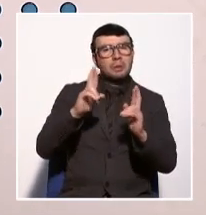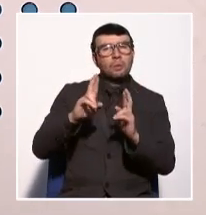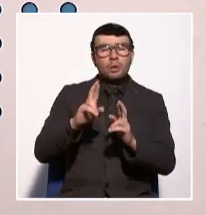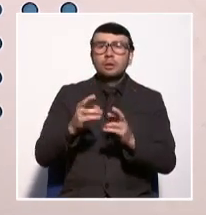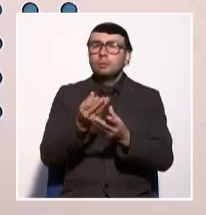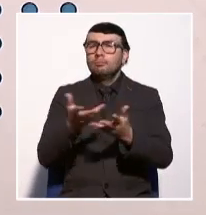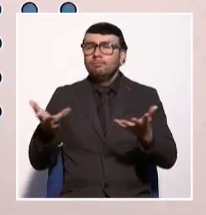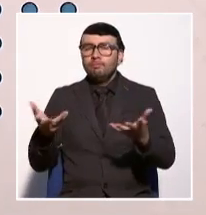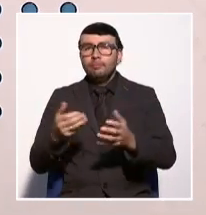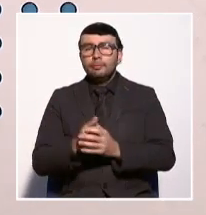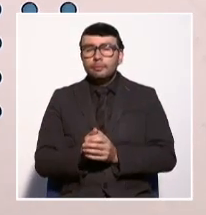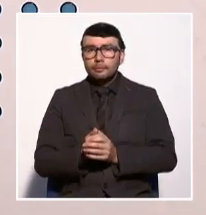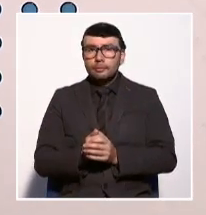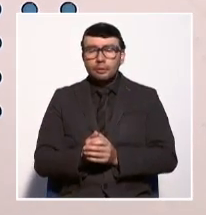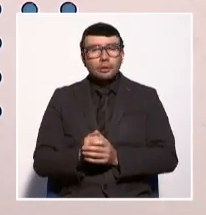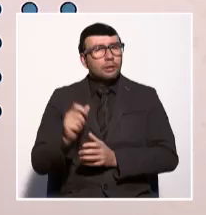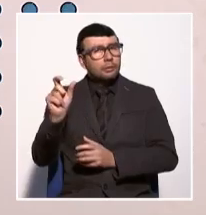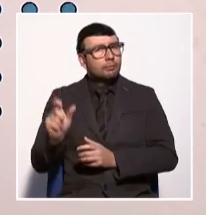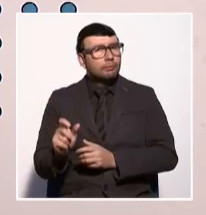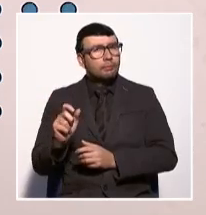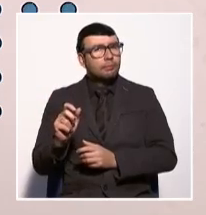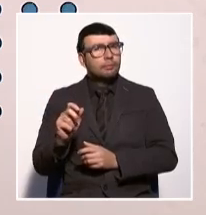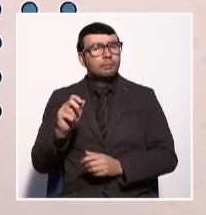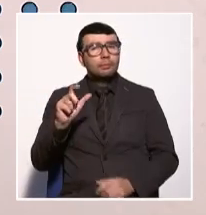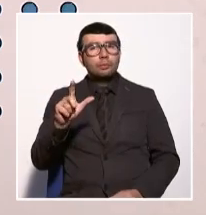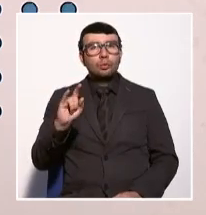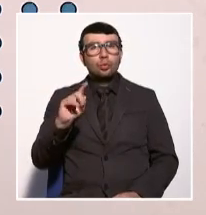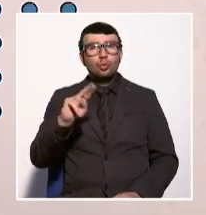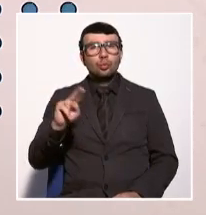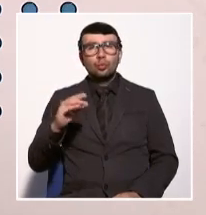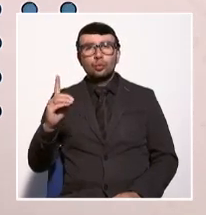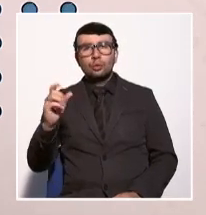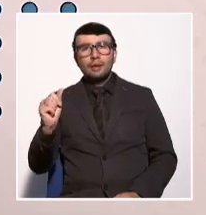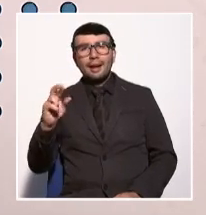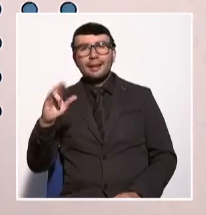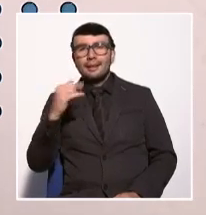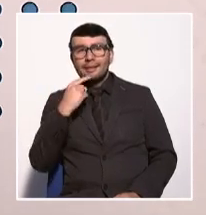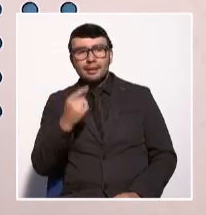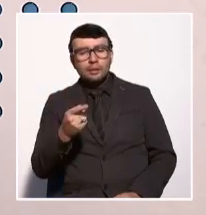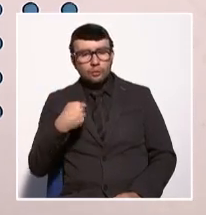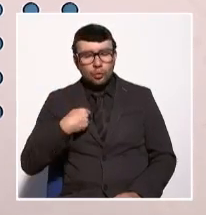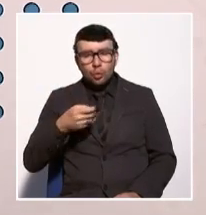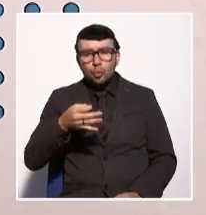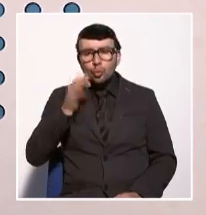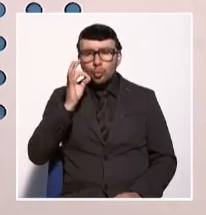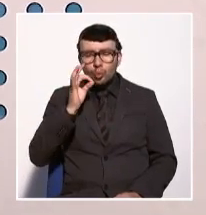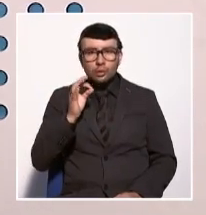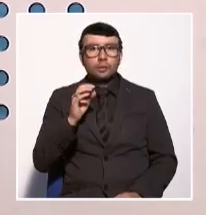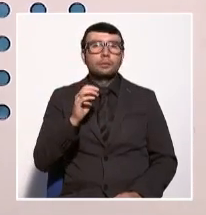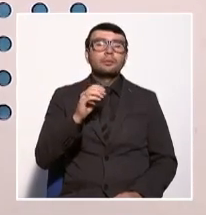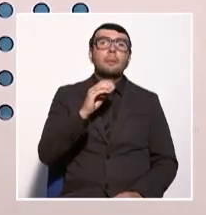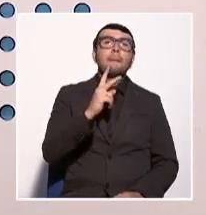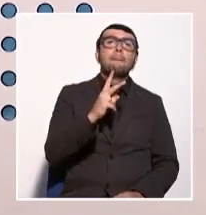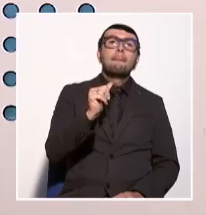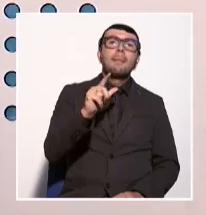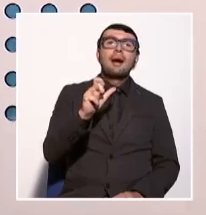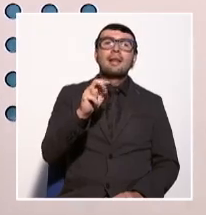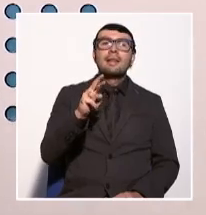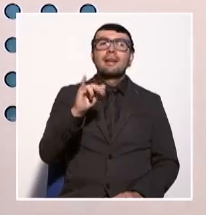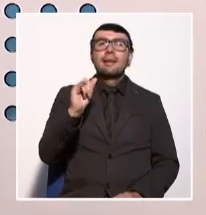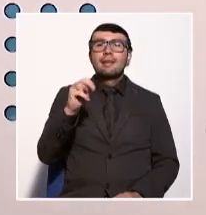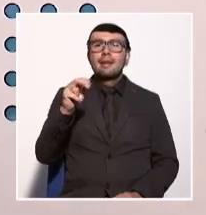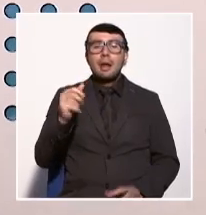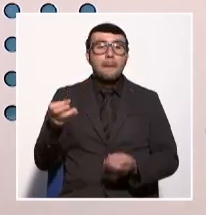personas en las respuestas dice ross dar y tomo valeriana con pasiflora porque no logro dormir fácilmente